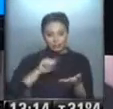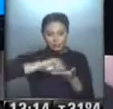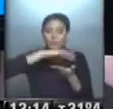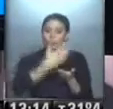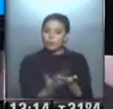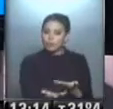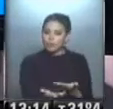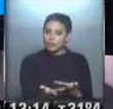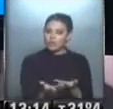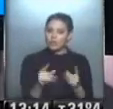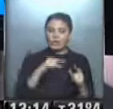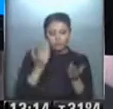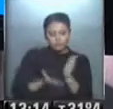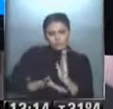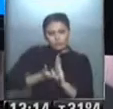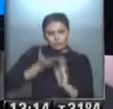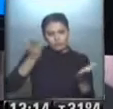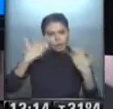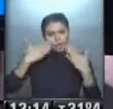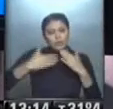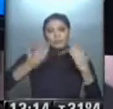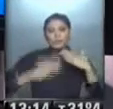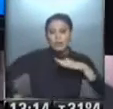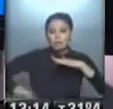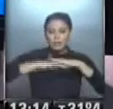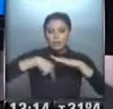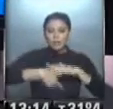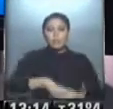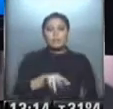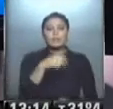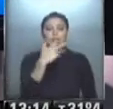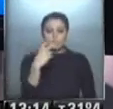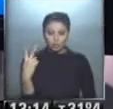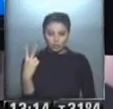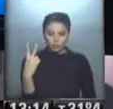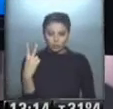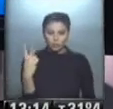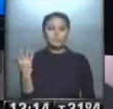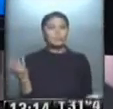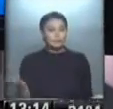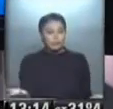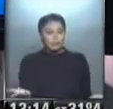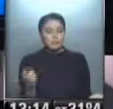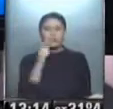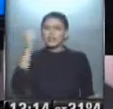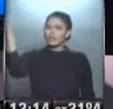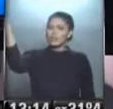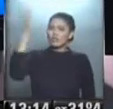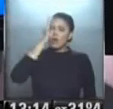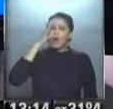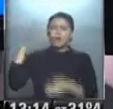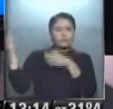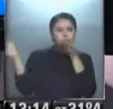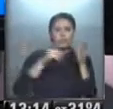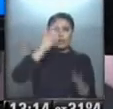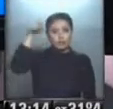Buenos Aires sigue ascendiendo. La máxima estimada para hoy del orden de los 32 grados y con tanto sol y viento